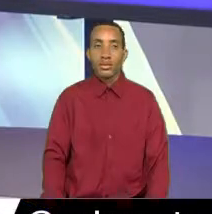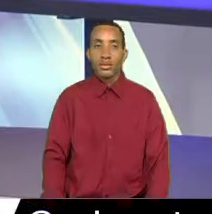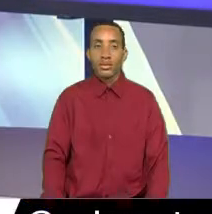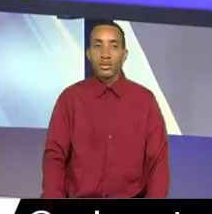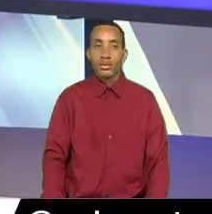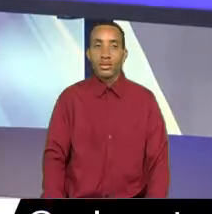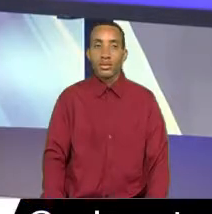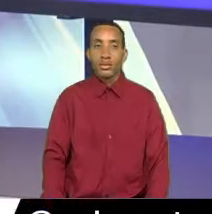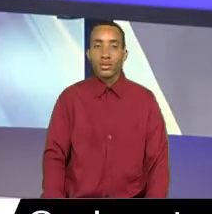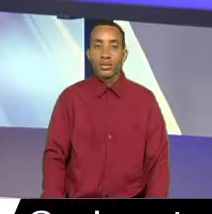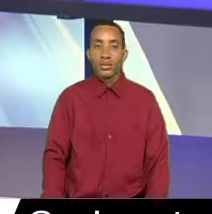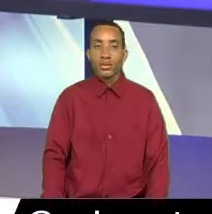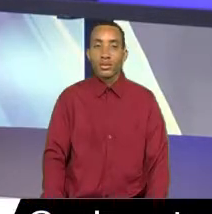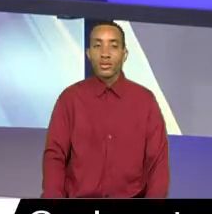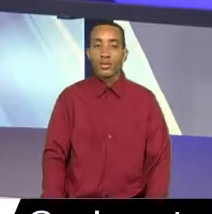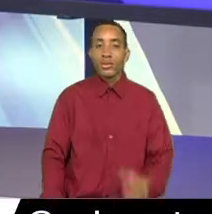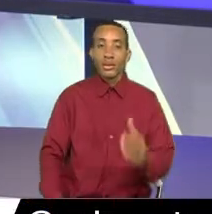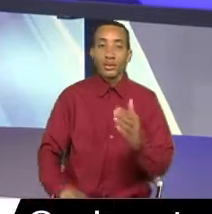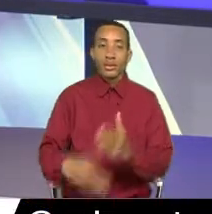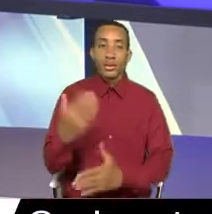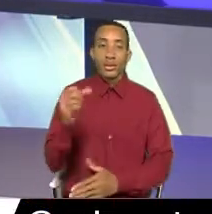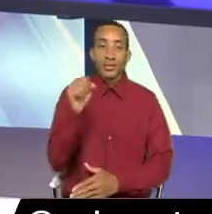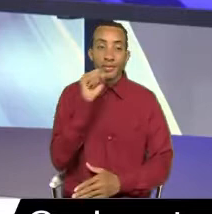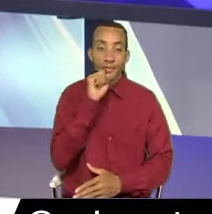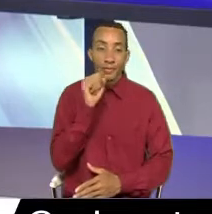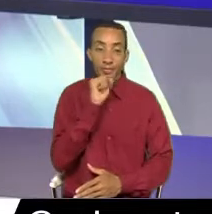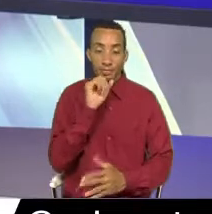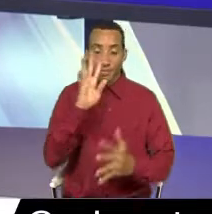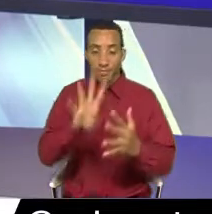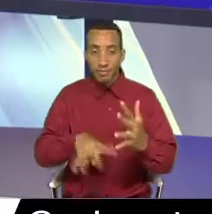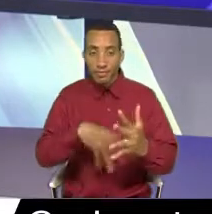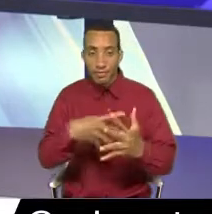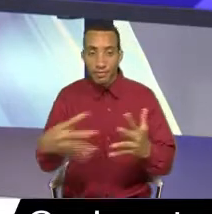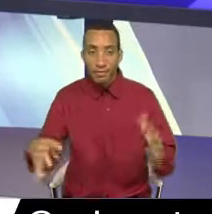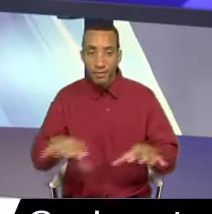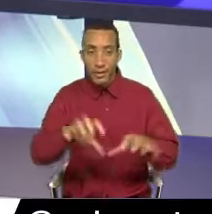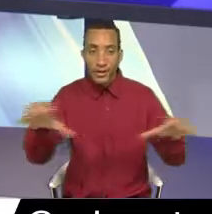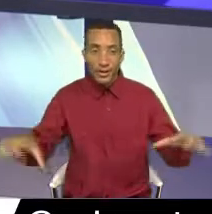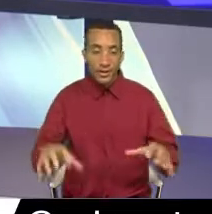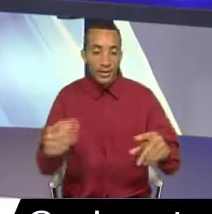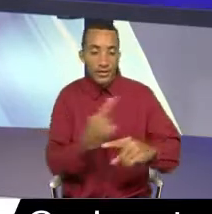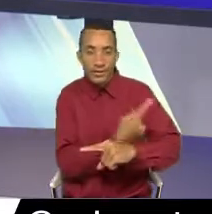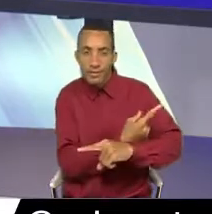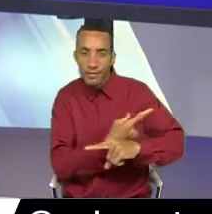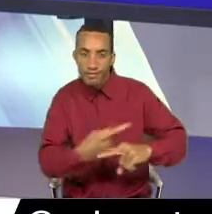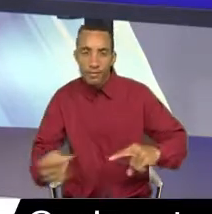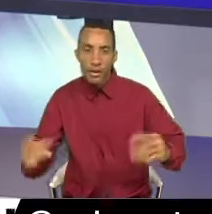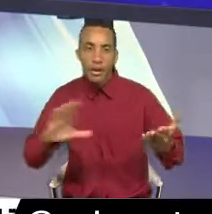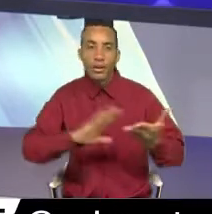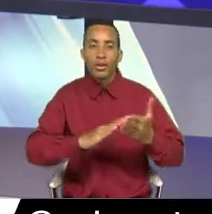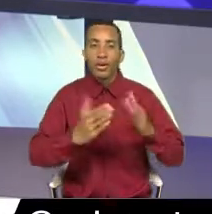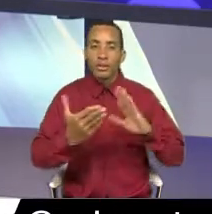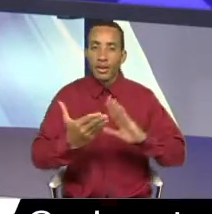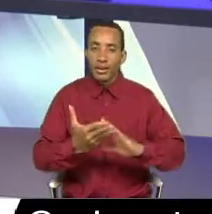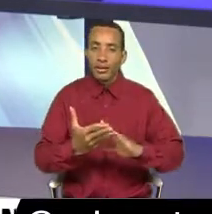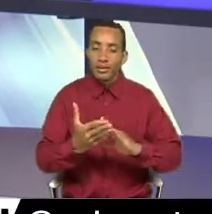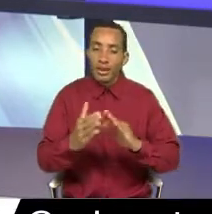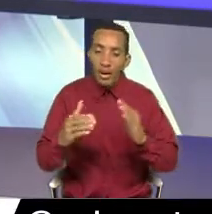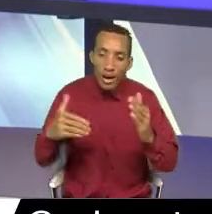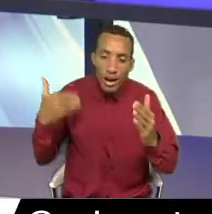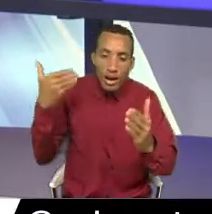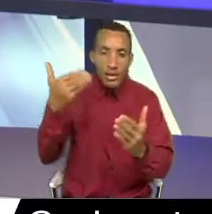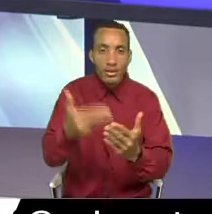Inició en Barranca Bermeja el cronograma de actividades que enmarcan la Semana por la Paz. Los eventos se extenderán hasta el próximo 9 de